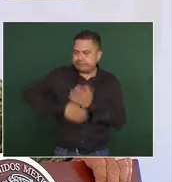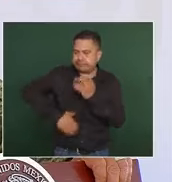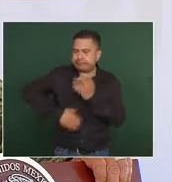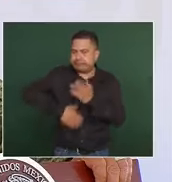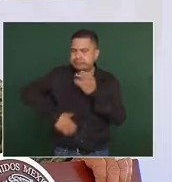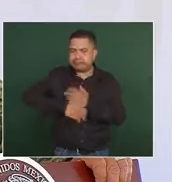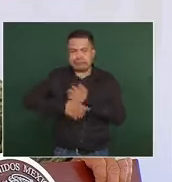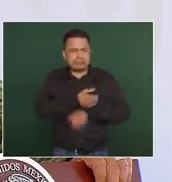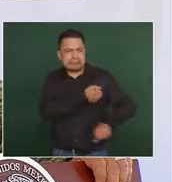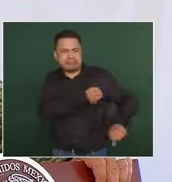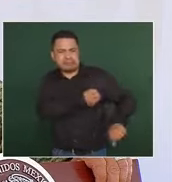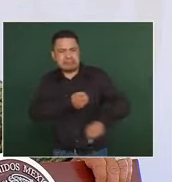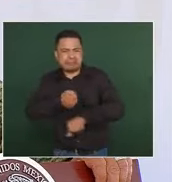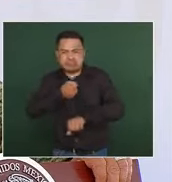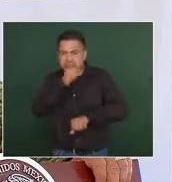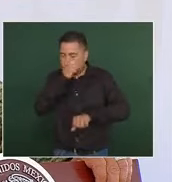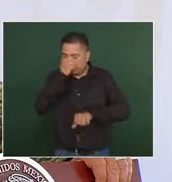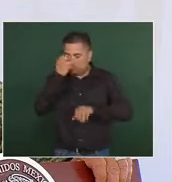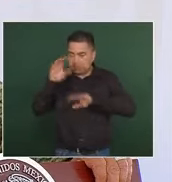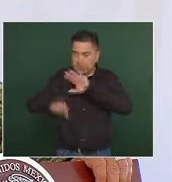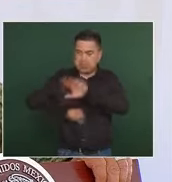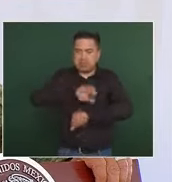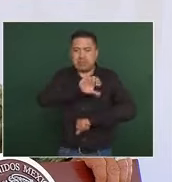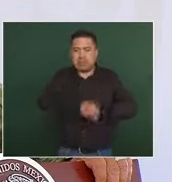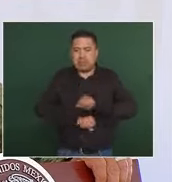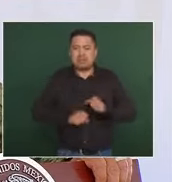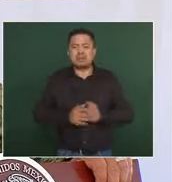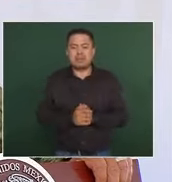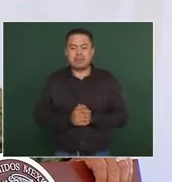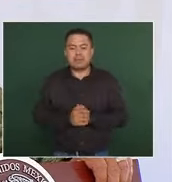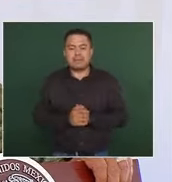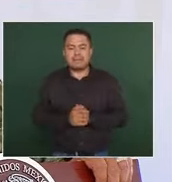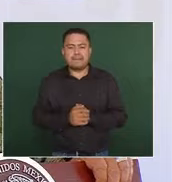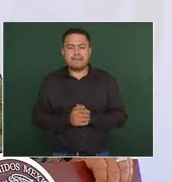han asegurado en la administración.